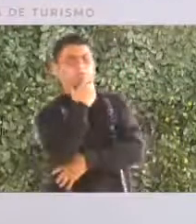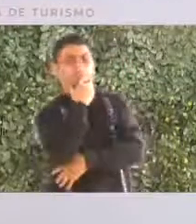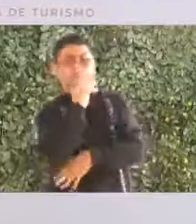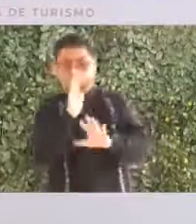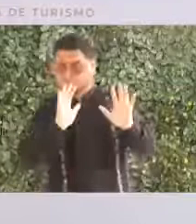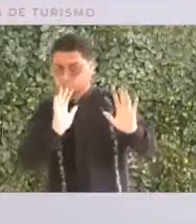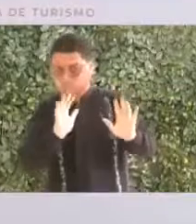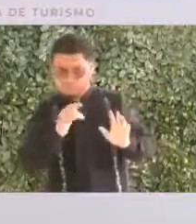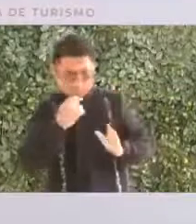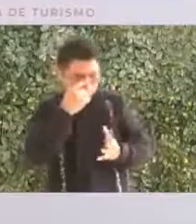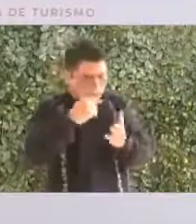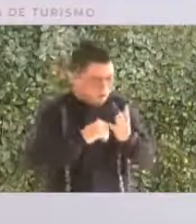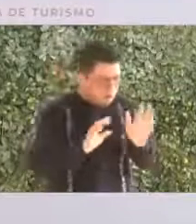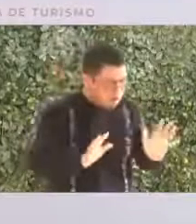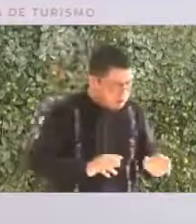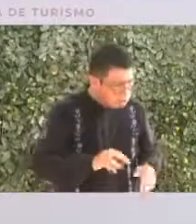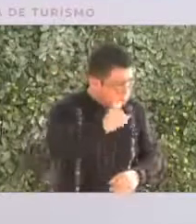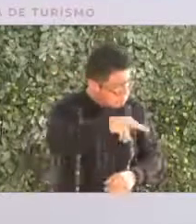nos